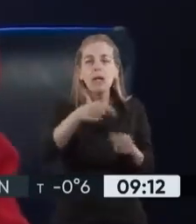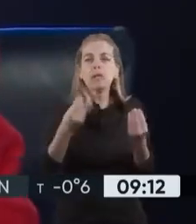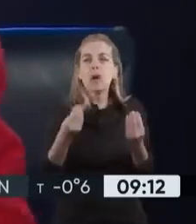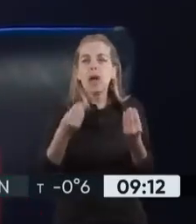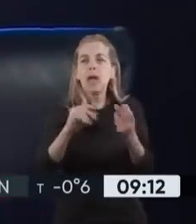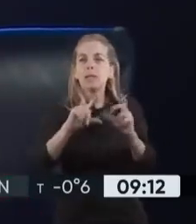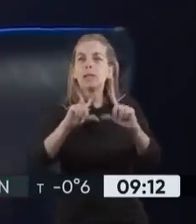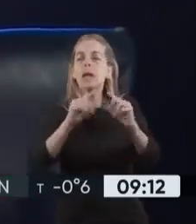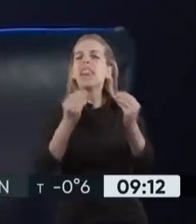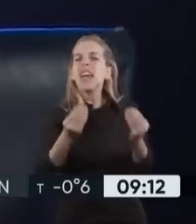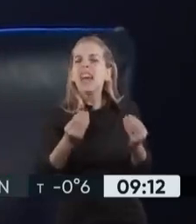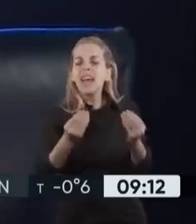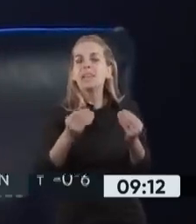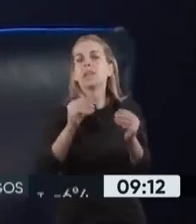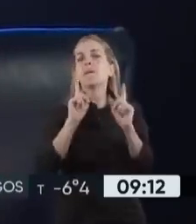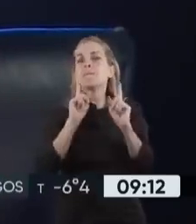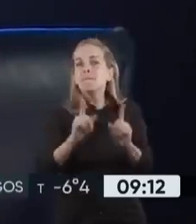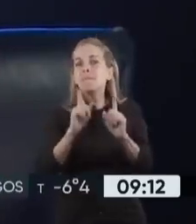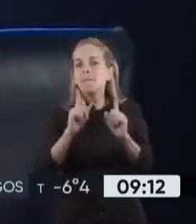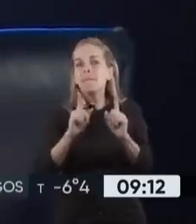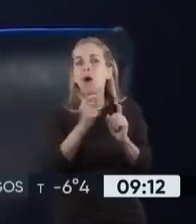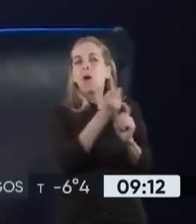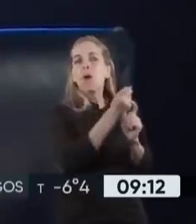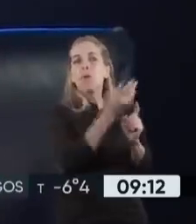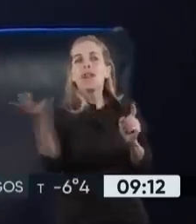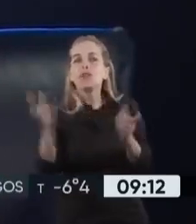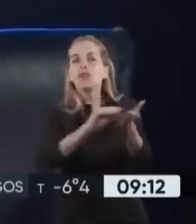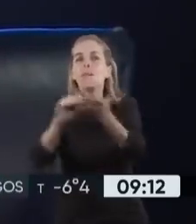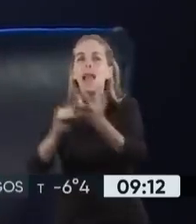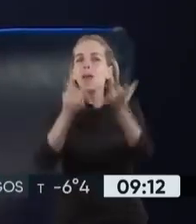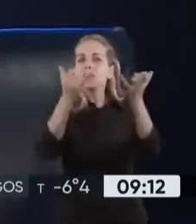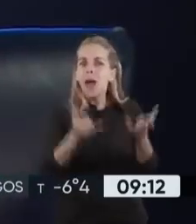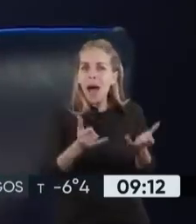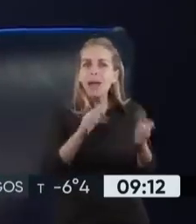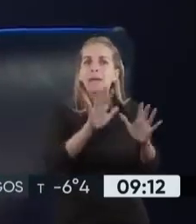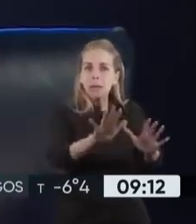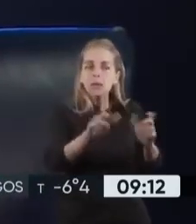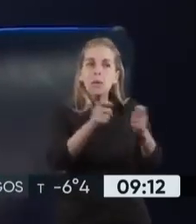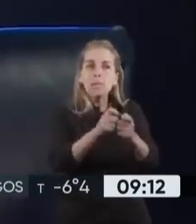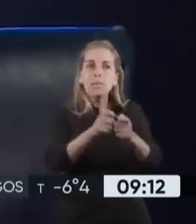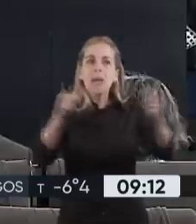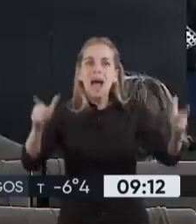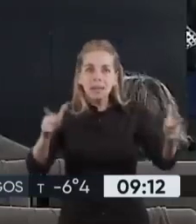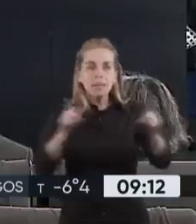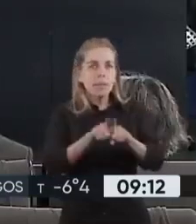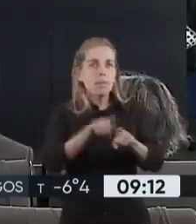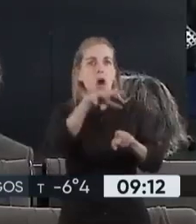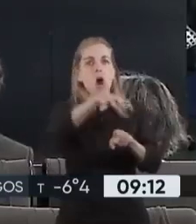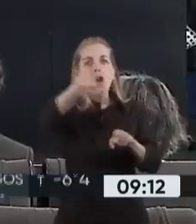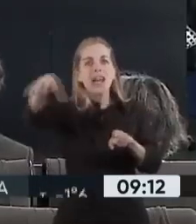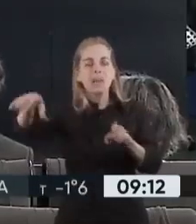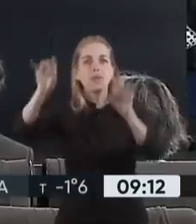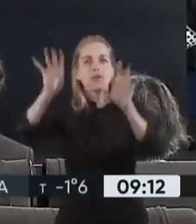control de congelamiento de personal que hoy tenemos vigente se amplíe a todos los organismos del estado no solamente a la